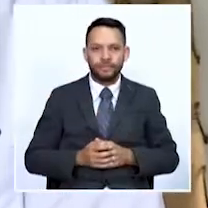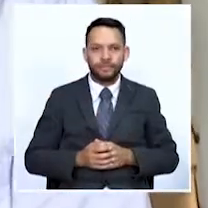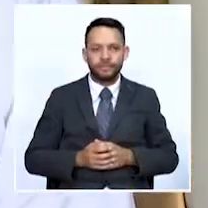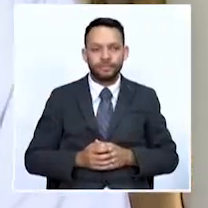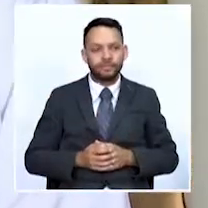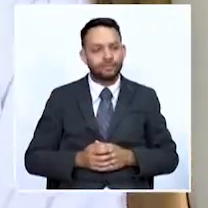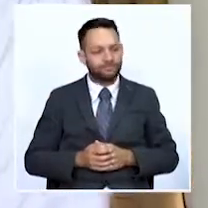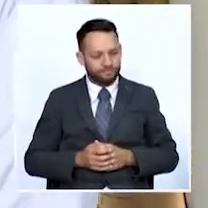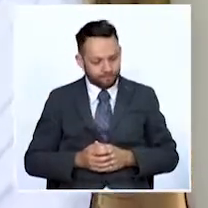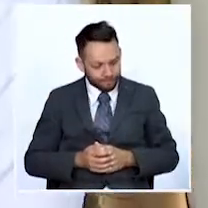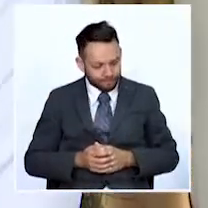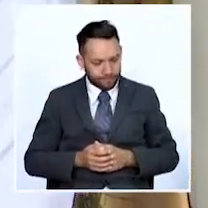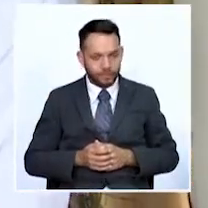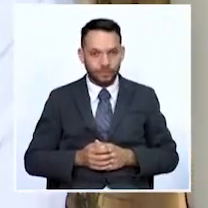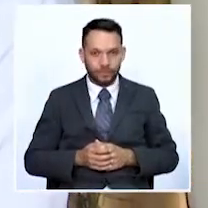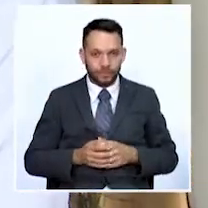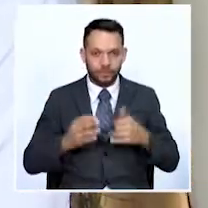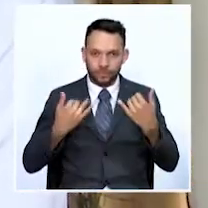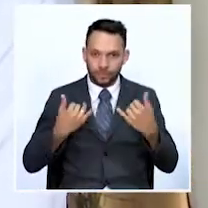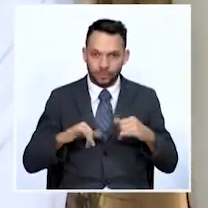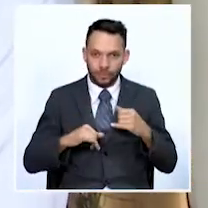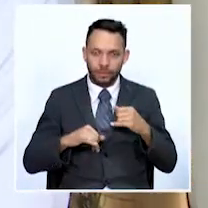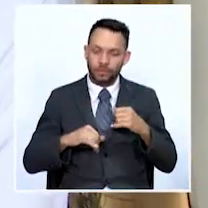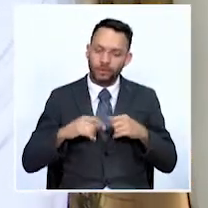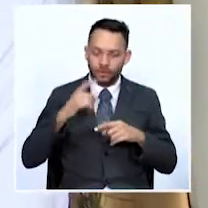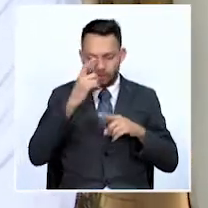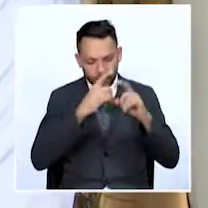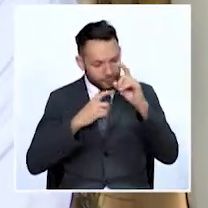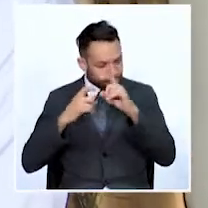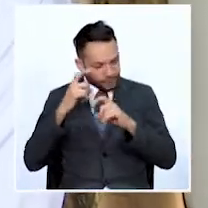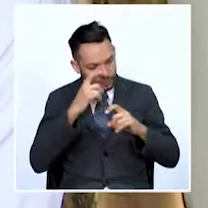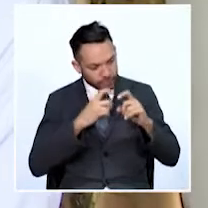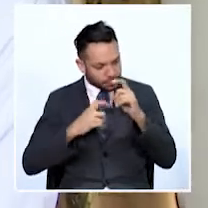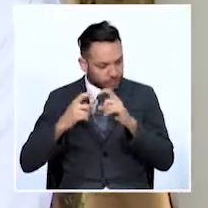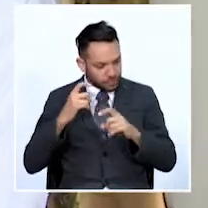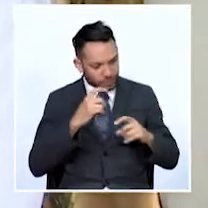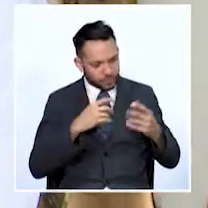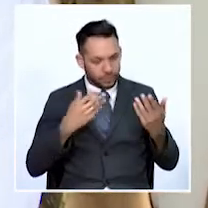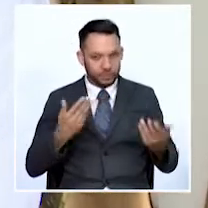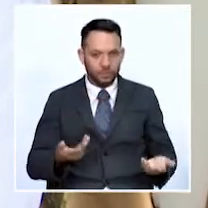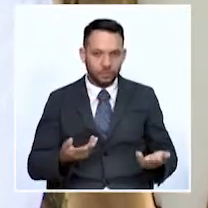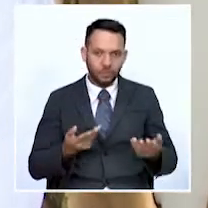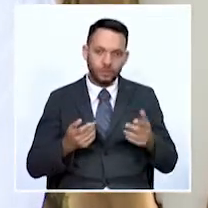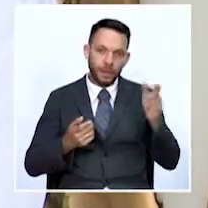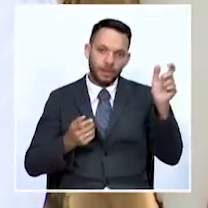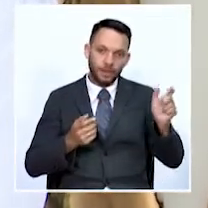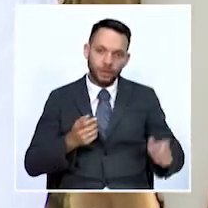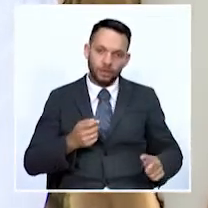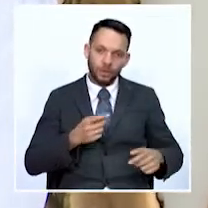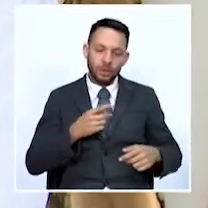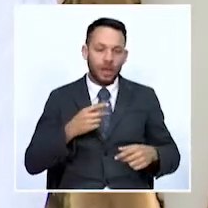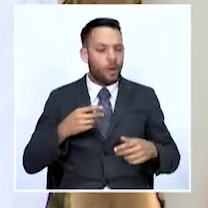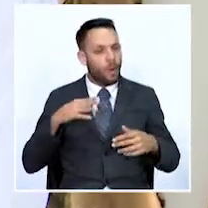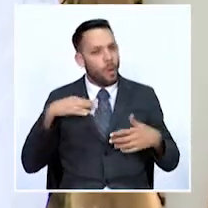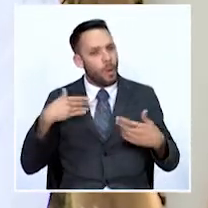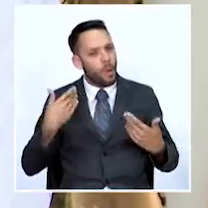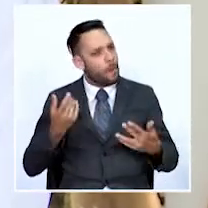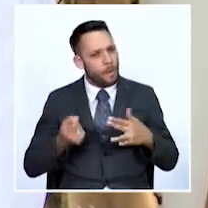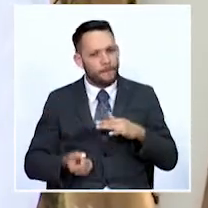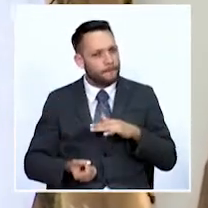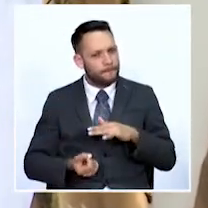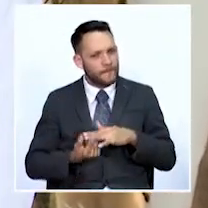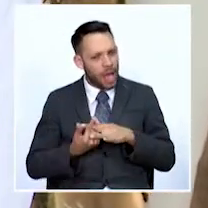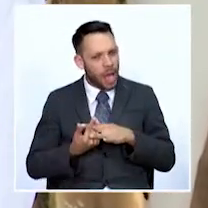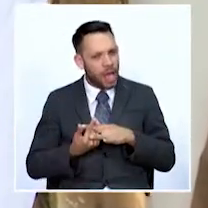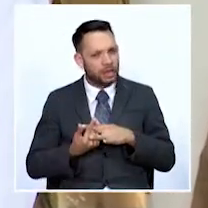Uno se preguntaría, en el caso de ella, ¿cómo es el de la historia de la artritis? Que nos cuente un poco cómo fue el